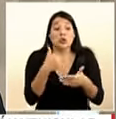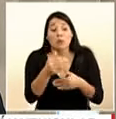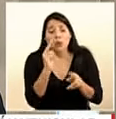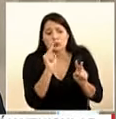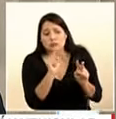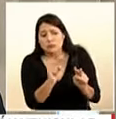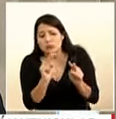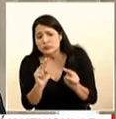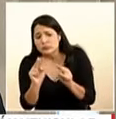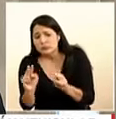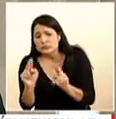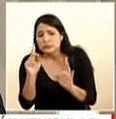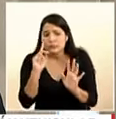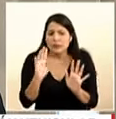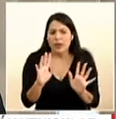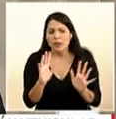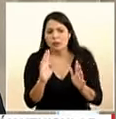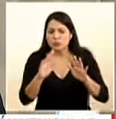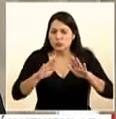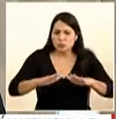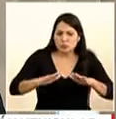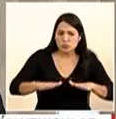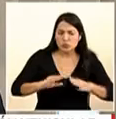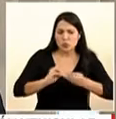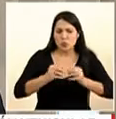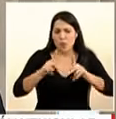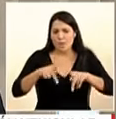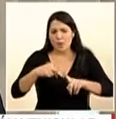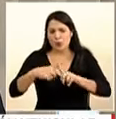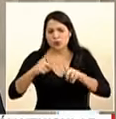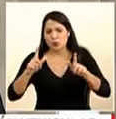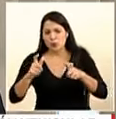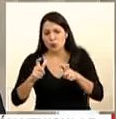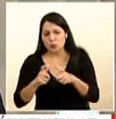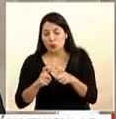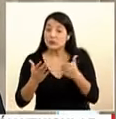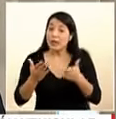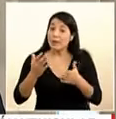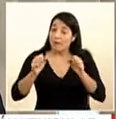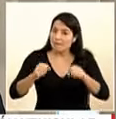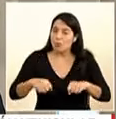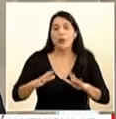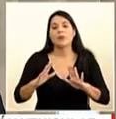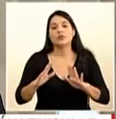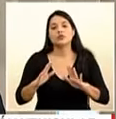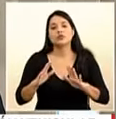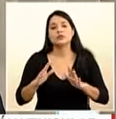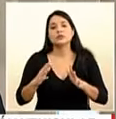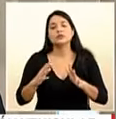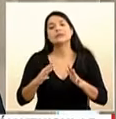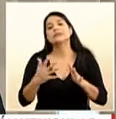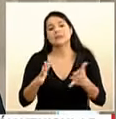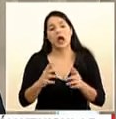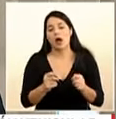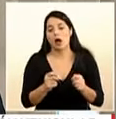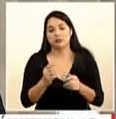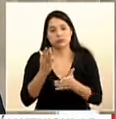para ir levantando algunas restricciones pero mientras la situación vaya en incremento no habíamos alcanzado el pico incluso después del pico